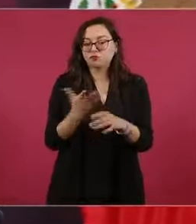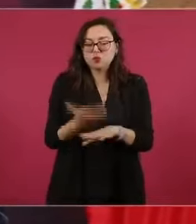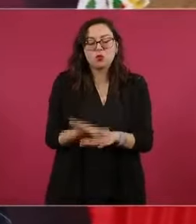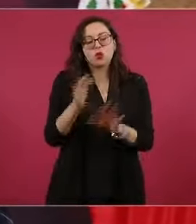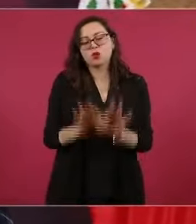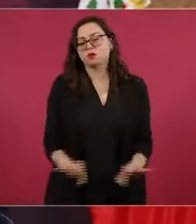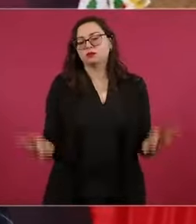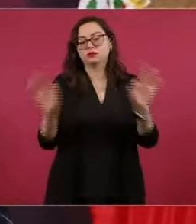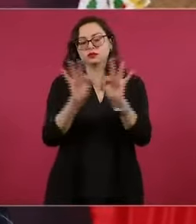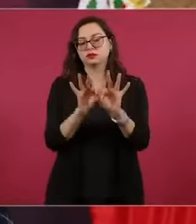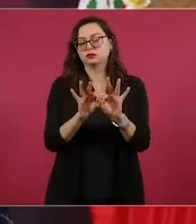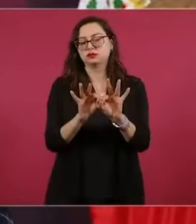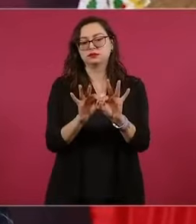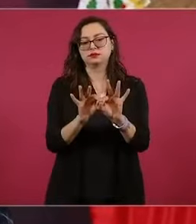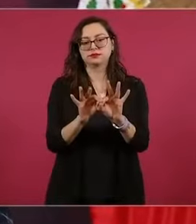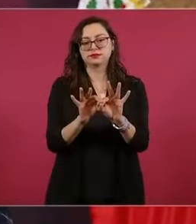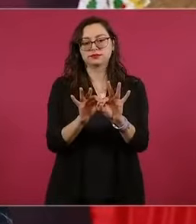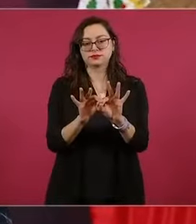importantísimo.